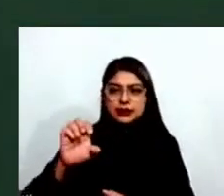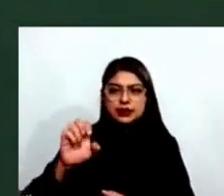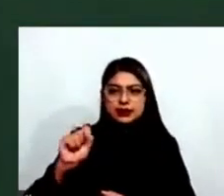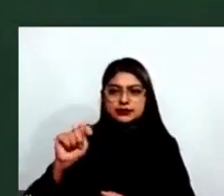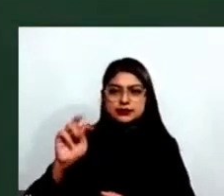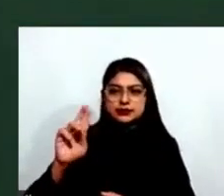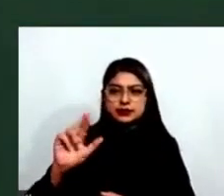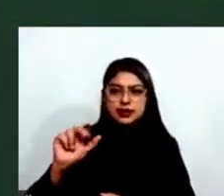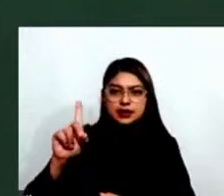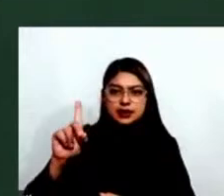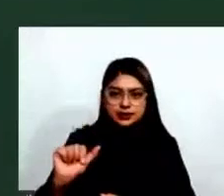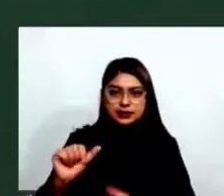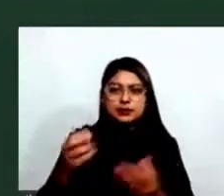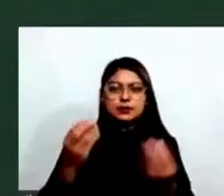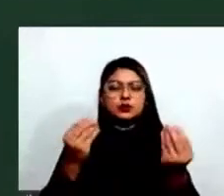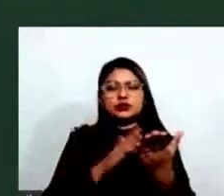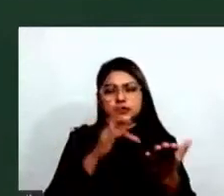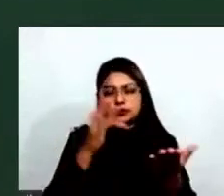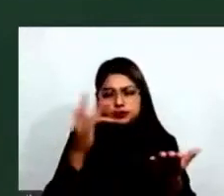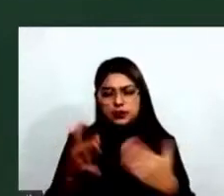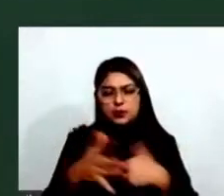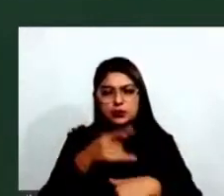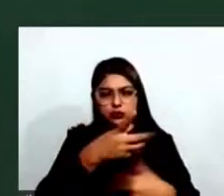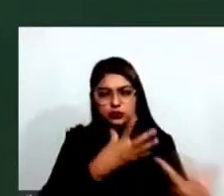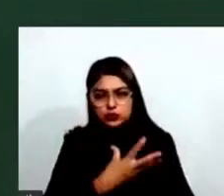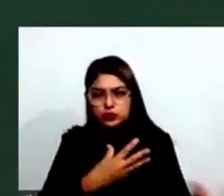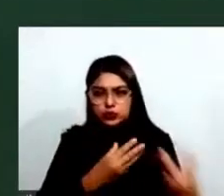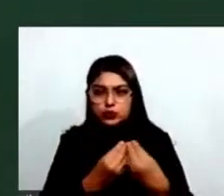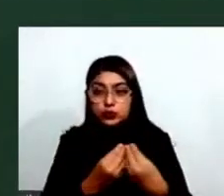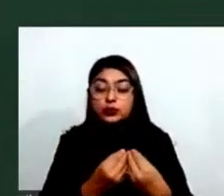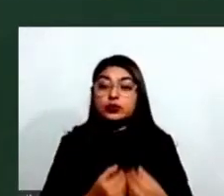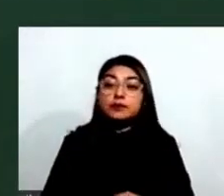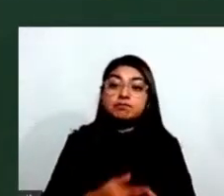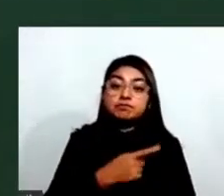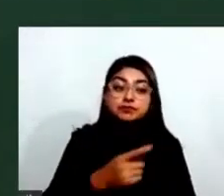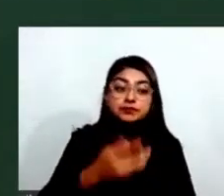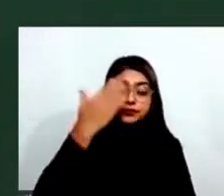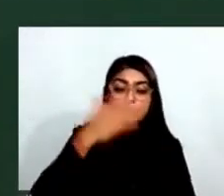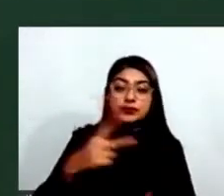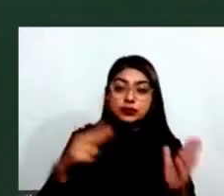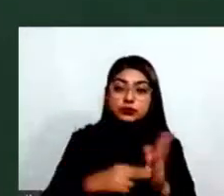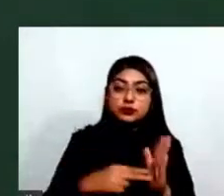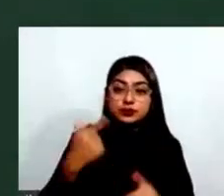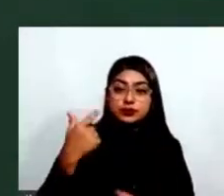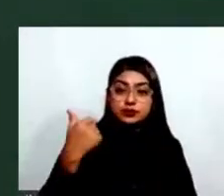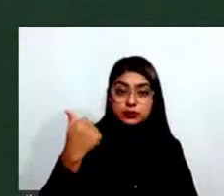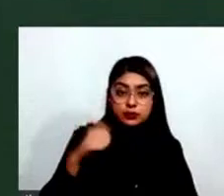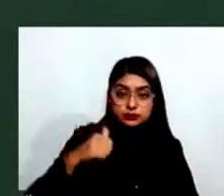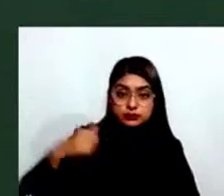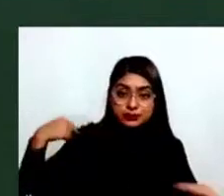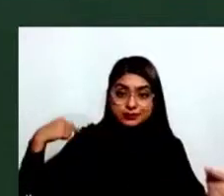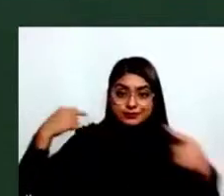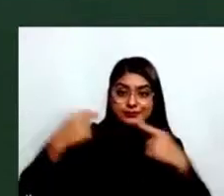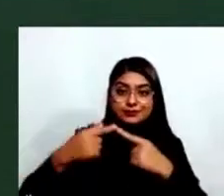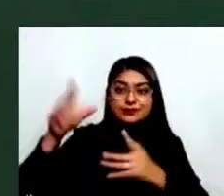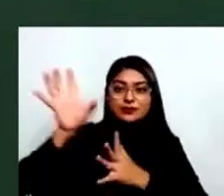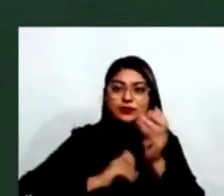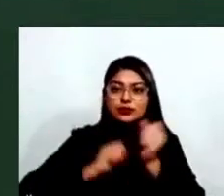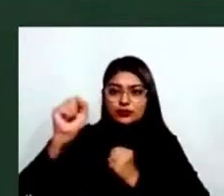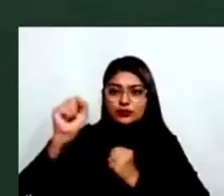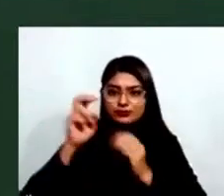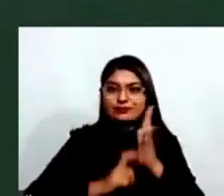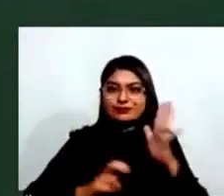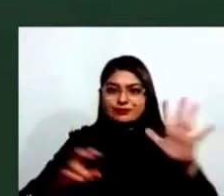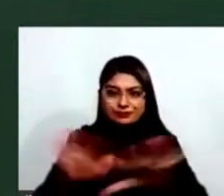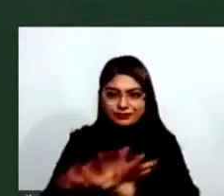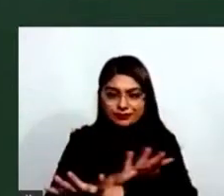En 2011, como todos sabemos, se realizó una reforma constitucional que incorporó al derecho